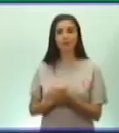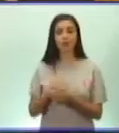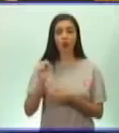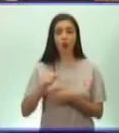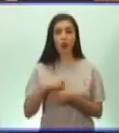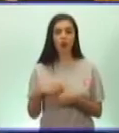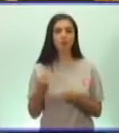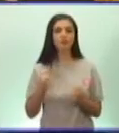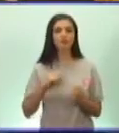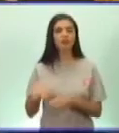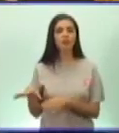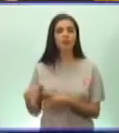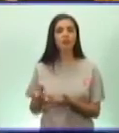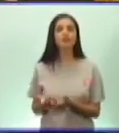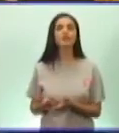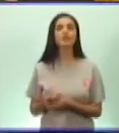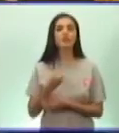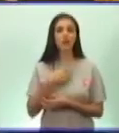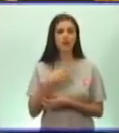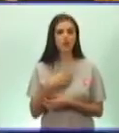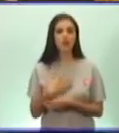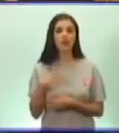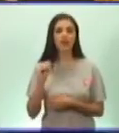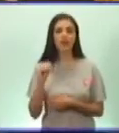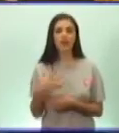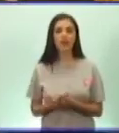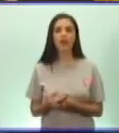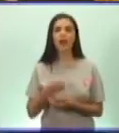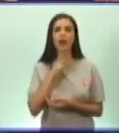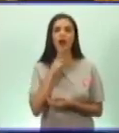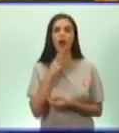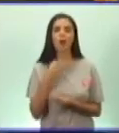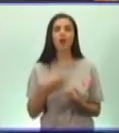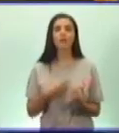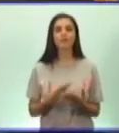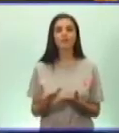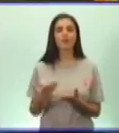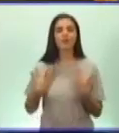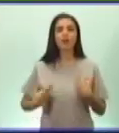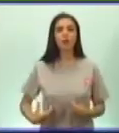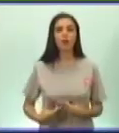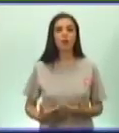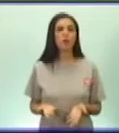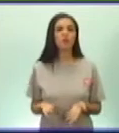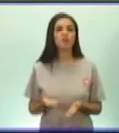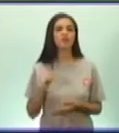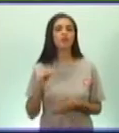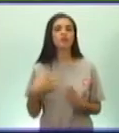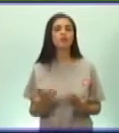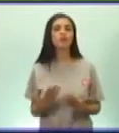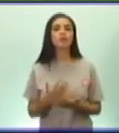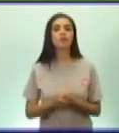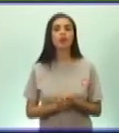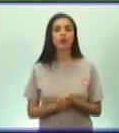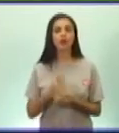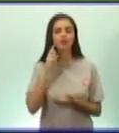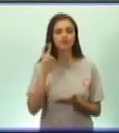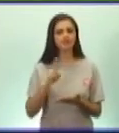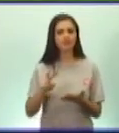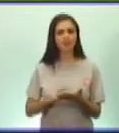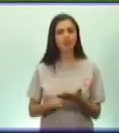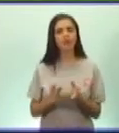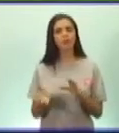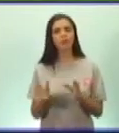excretor. Si tuviéramos que hablar de la proporción de agua de nuestro cuerpo, ¿qué podríamos decir? Yo leí que es aproximadamente